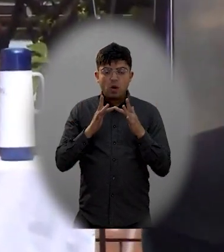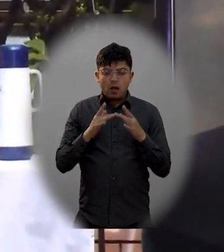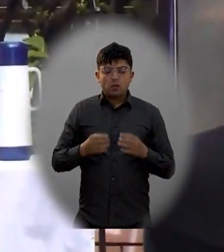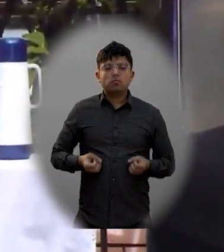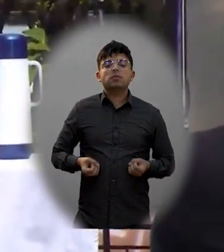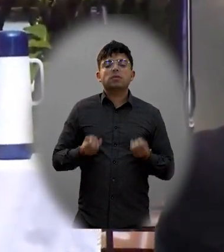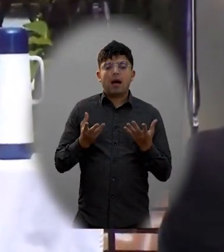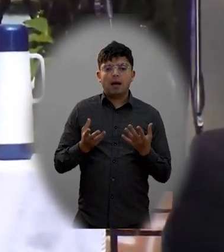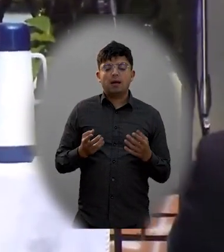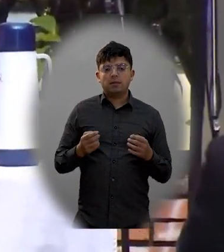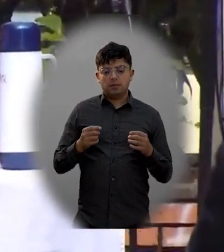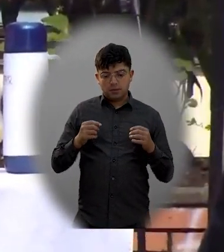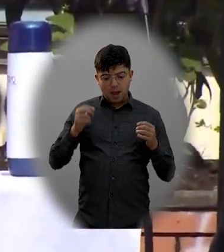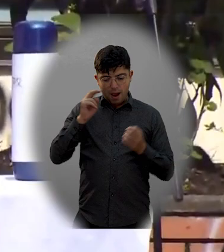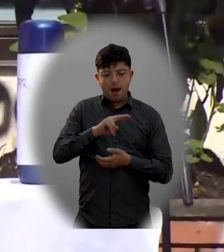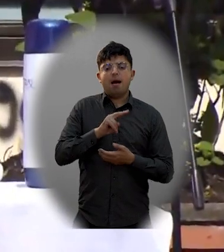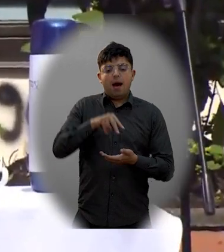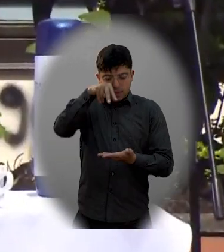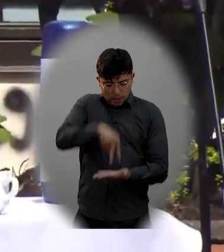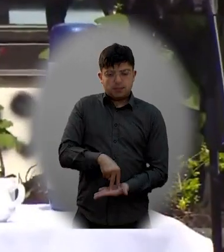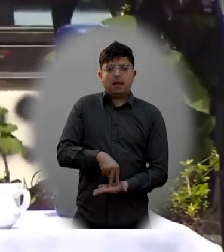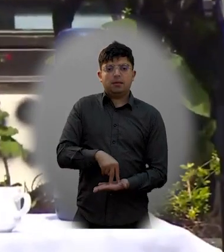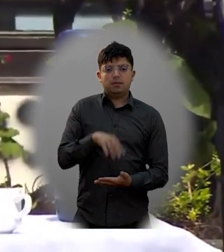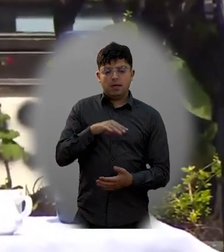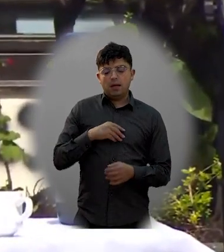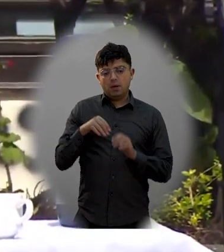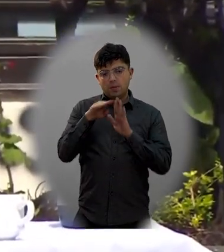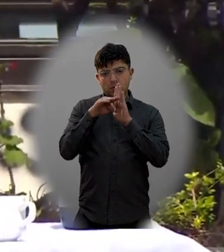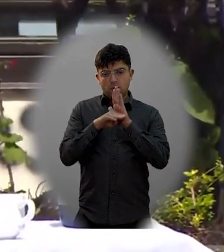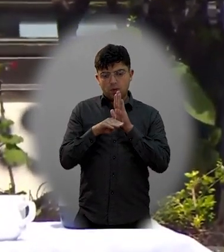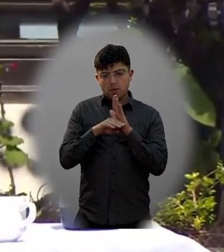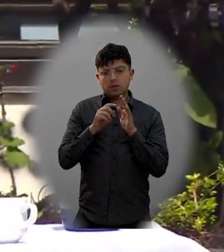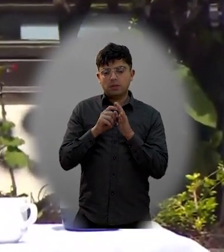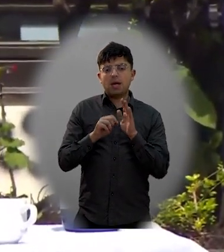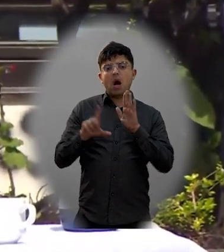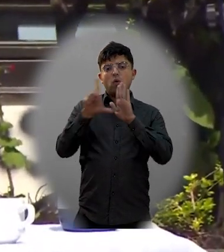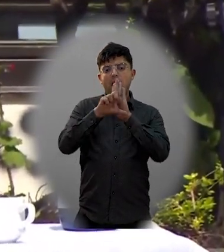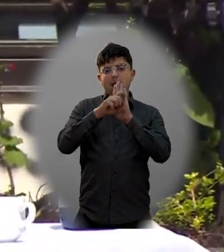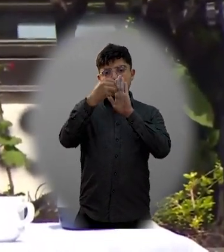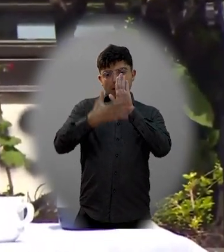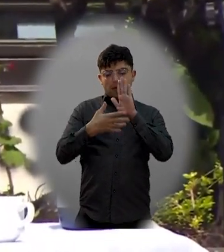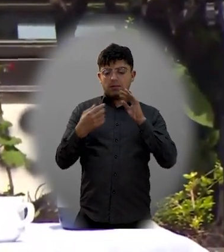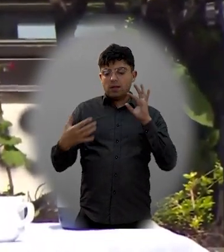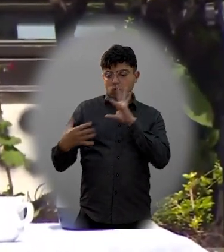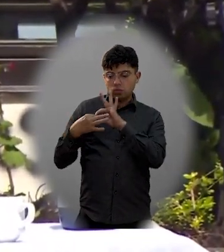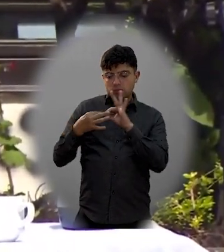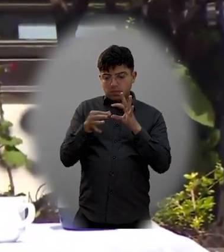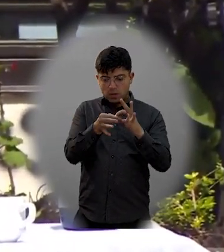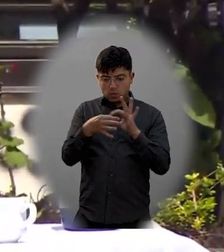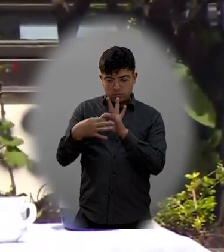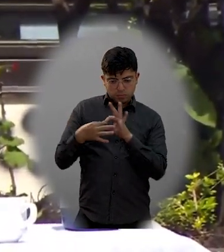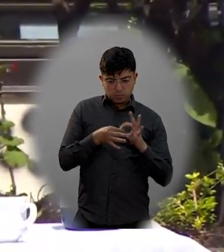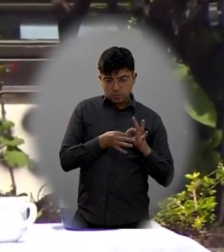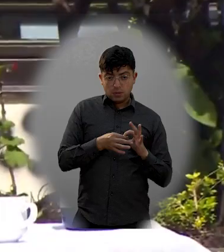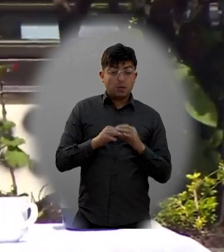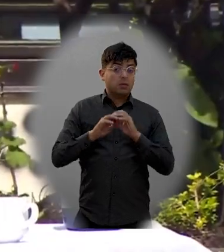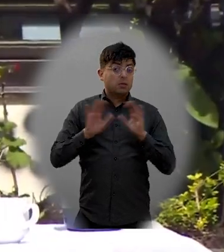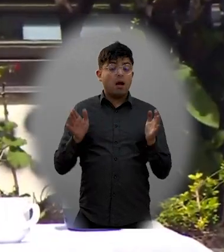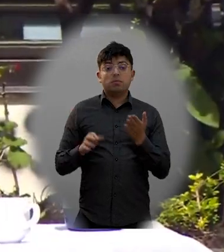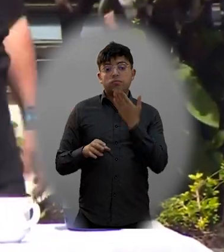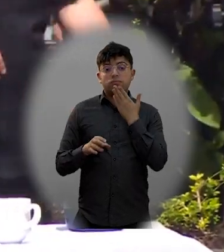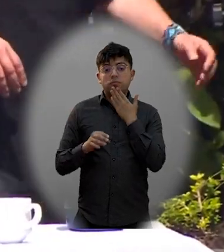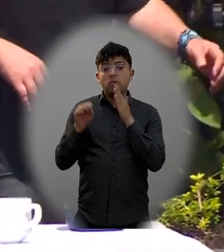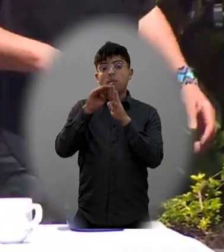esta, aterrizar el protocolo a una política de los vínculos, ¿no? Porque efectivamente no es suficiente